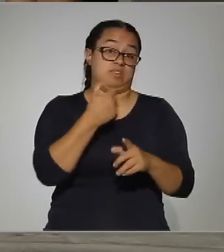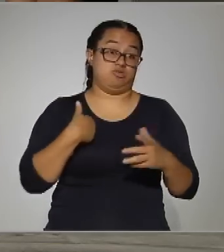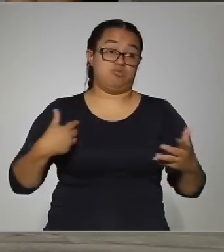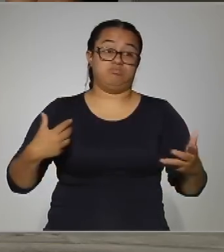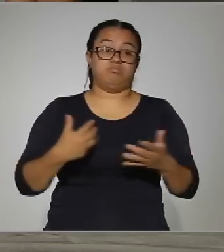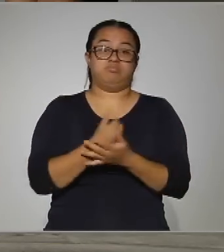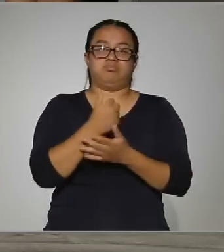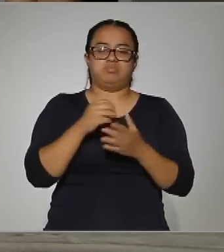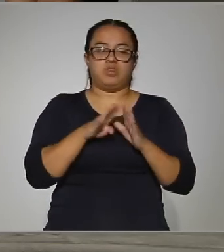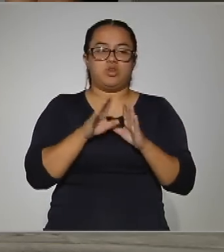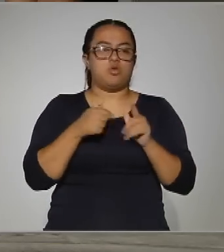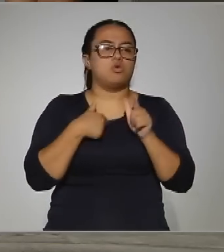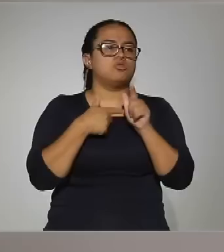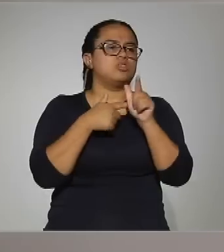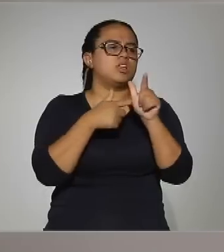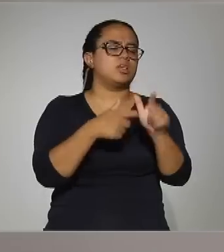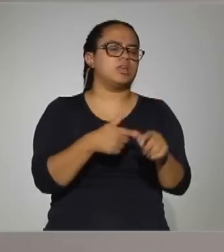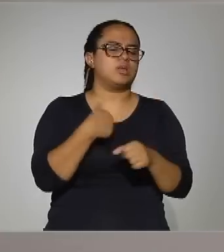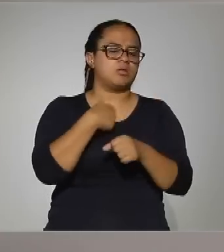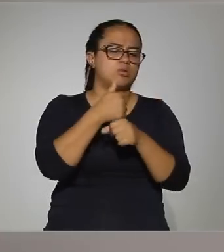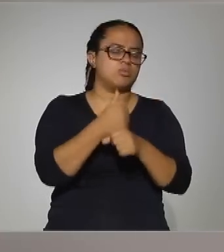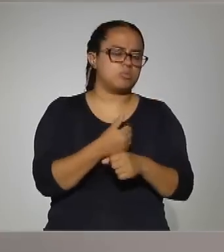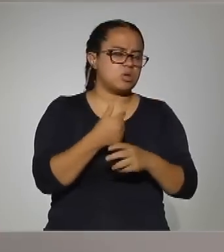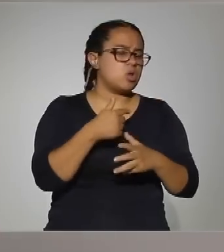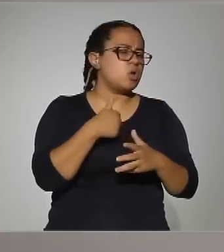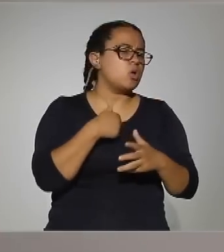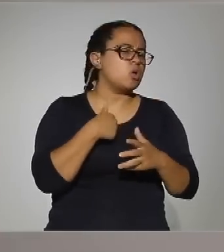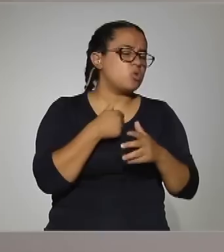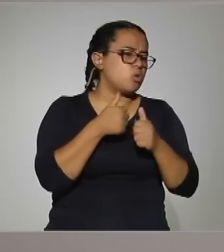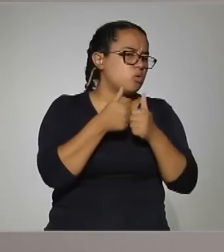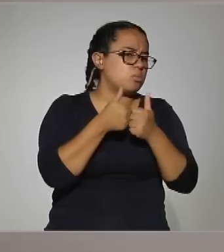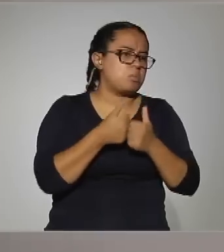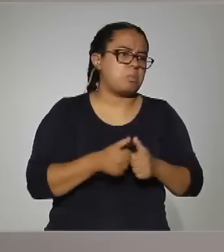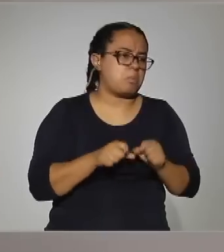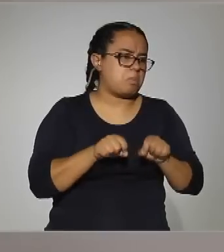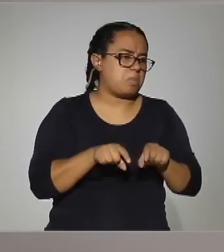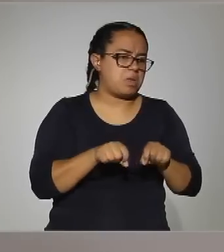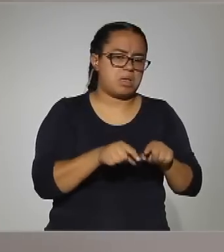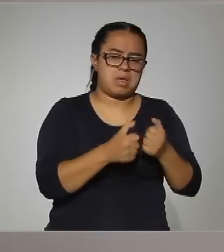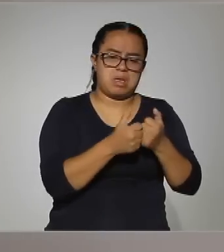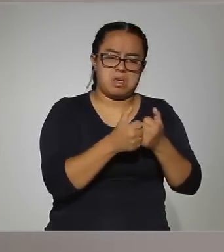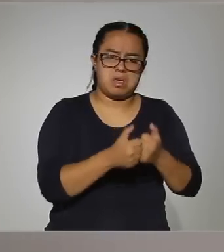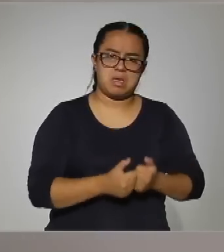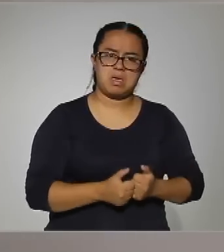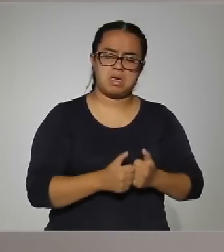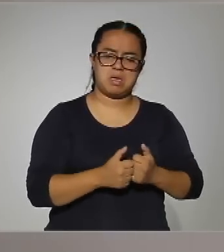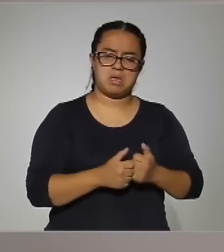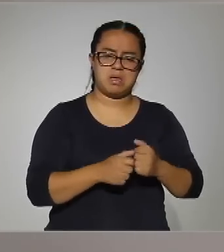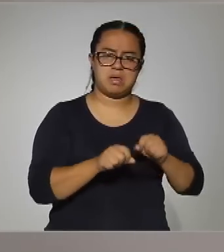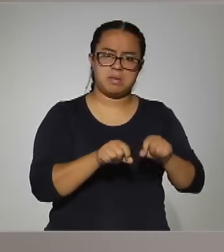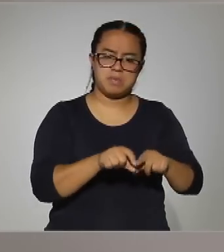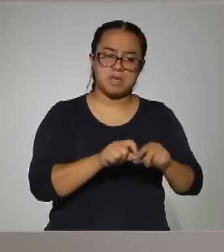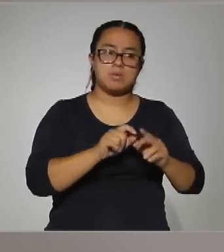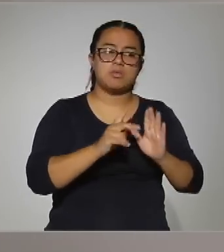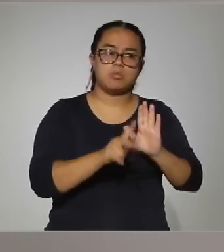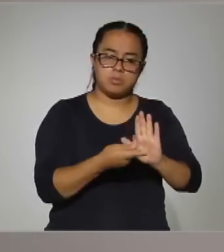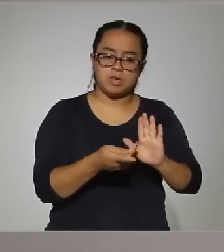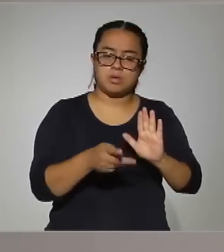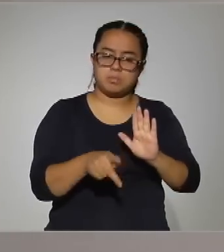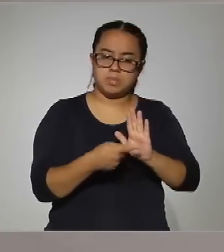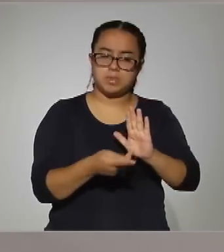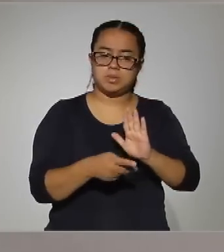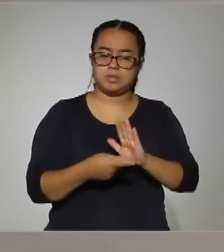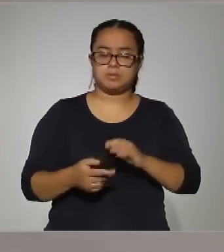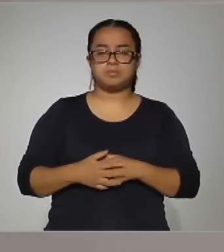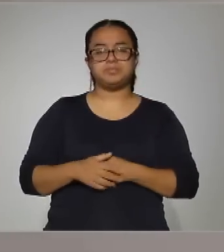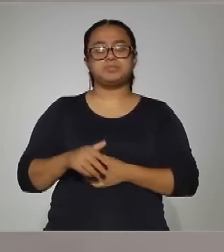quedándome ahí como sin moverme. Enquistado, ¿no? En esa situación. Enquistado y repetido. Claro, ¿no?